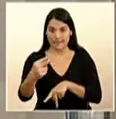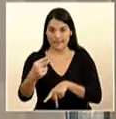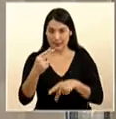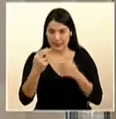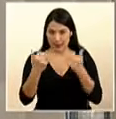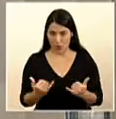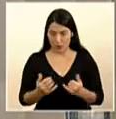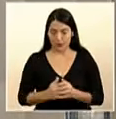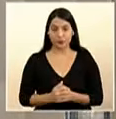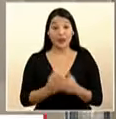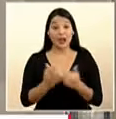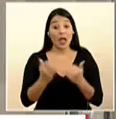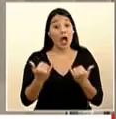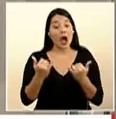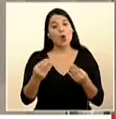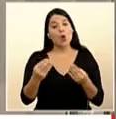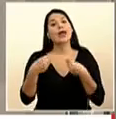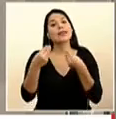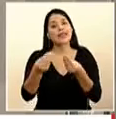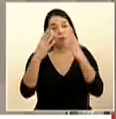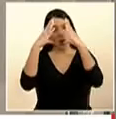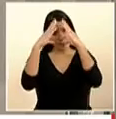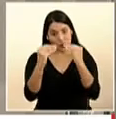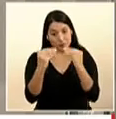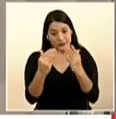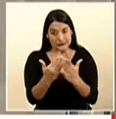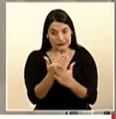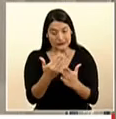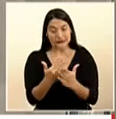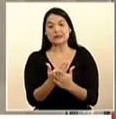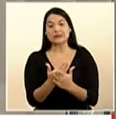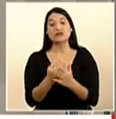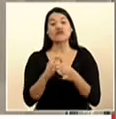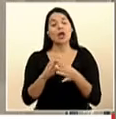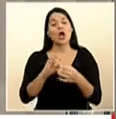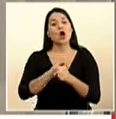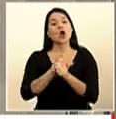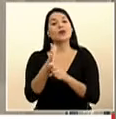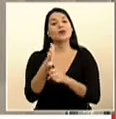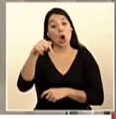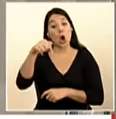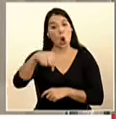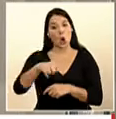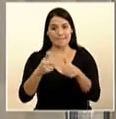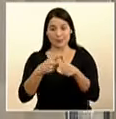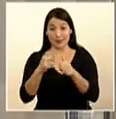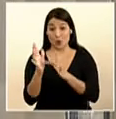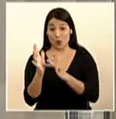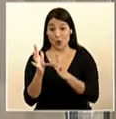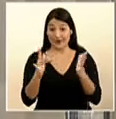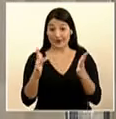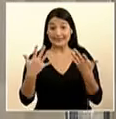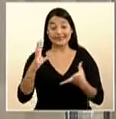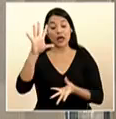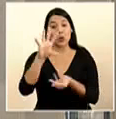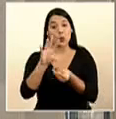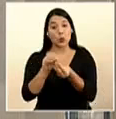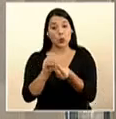la actualización sobre los datos como el 19 al primero de abril tenemos un total de